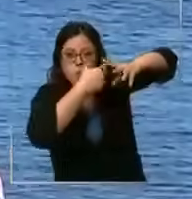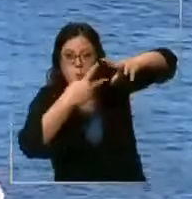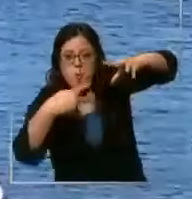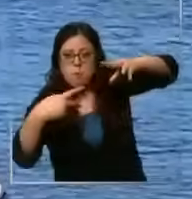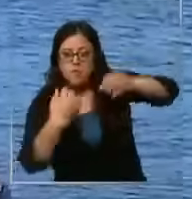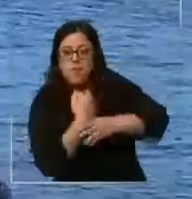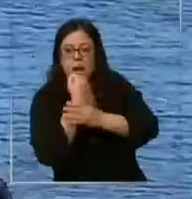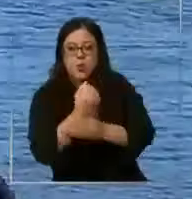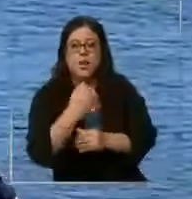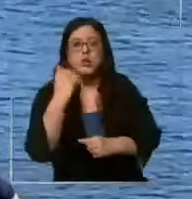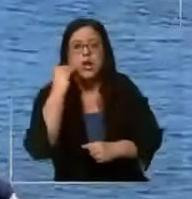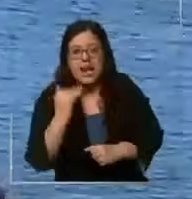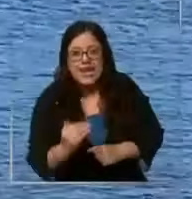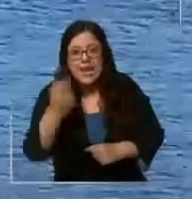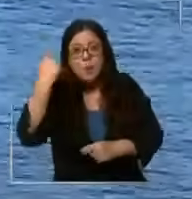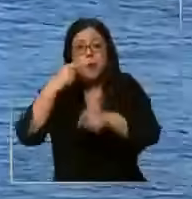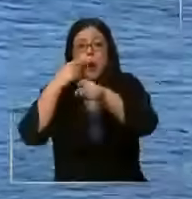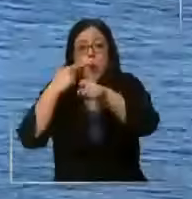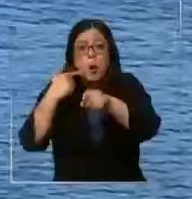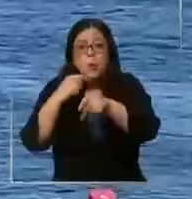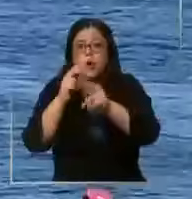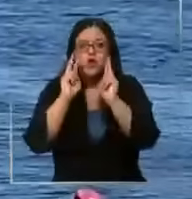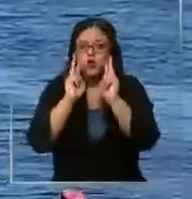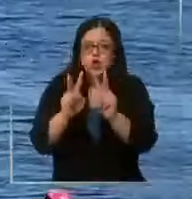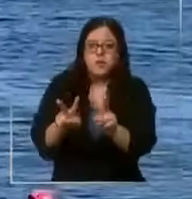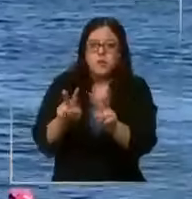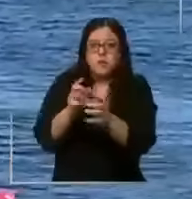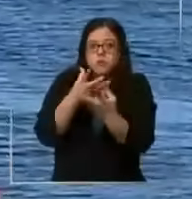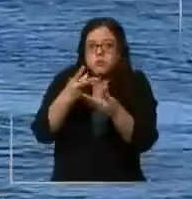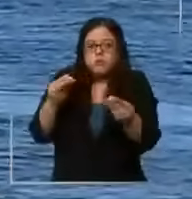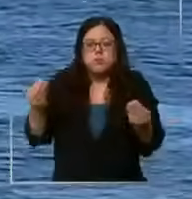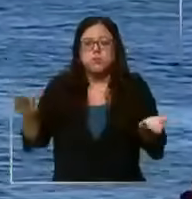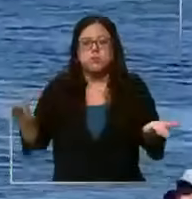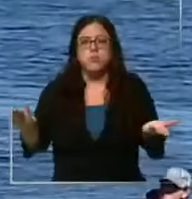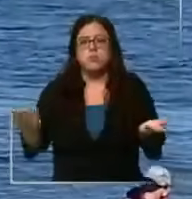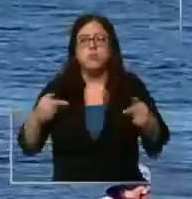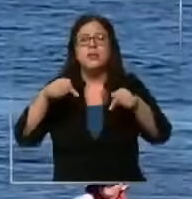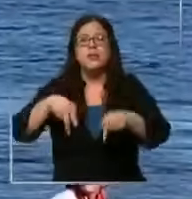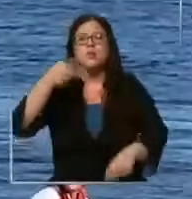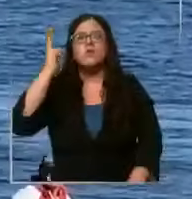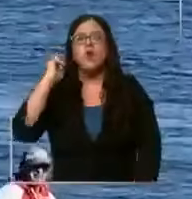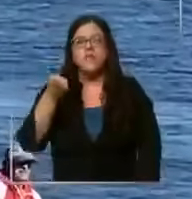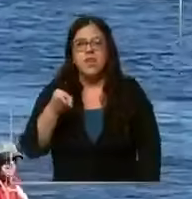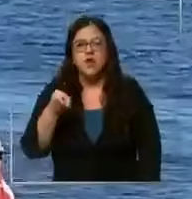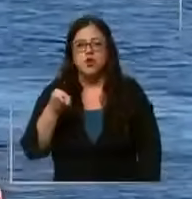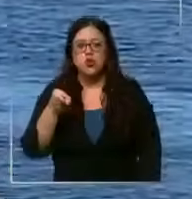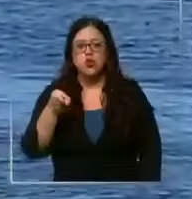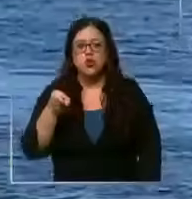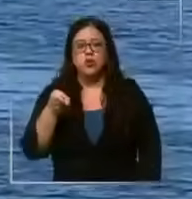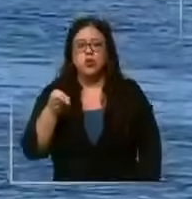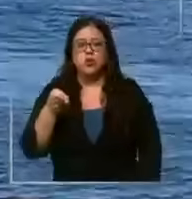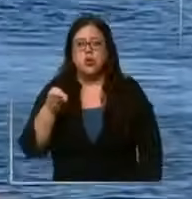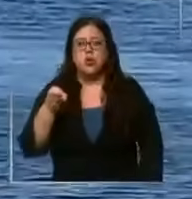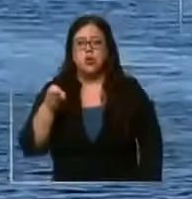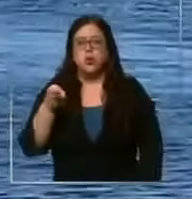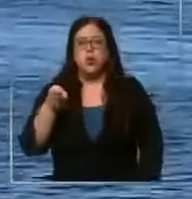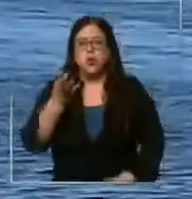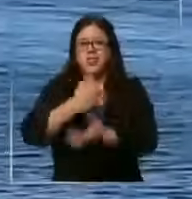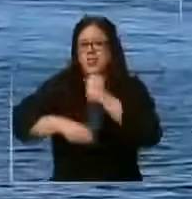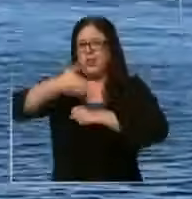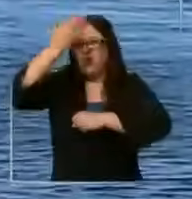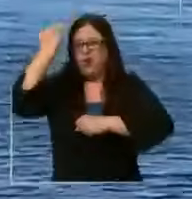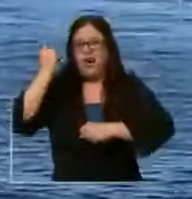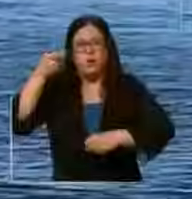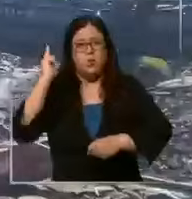lográndolo, pero José Luis no volvió a ser visto. Aquí está prohibido de toda esta zona, aquí hace años que se prohibió